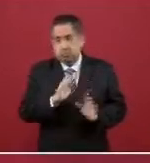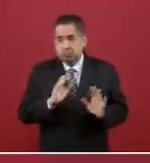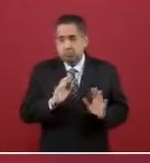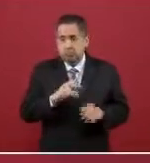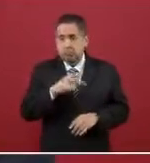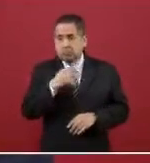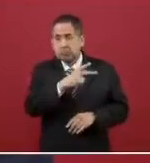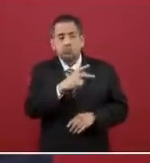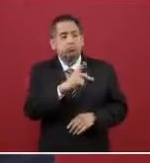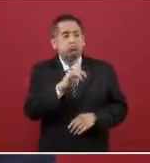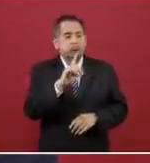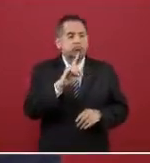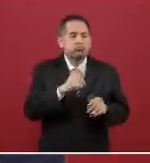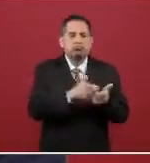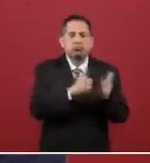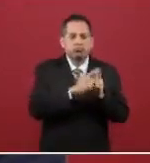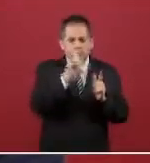sus consejos